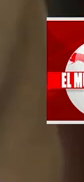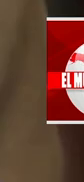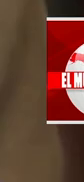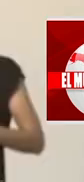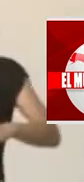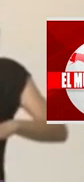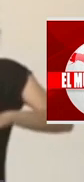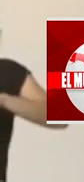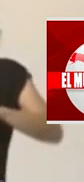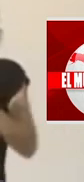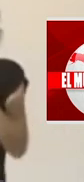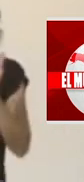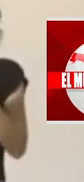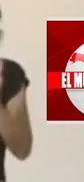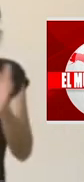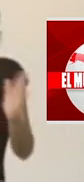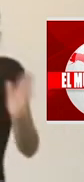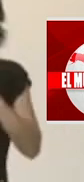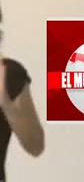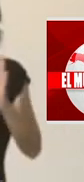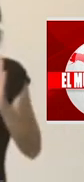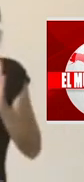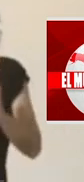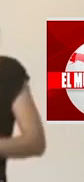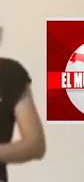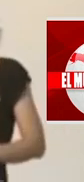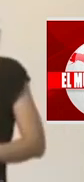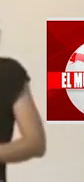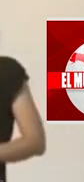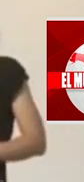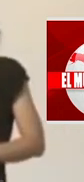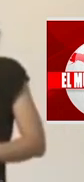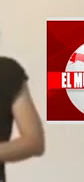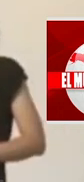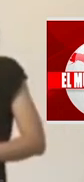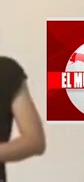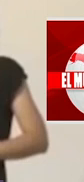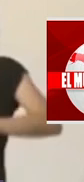quiero confesar, y no tengo ningún inconveniente en confesarme católico,